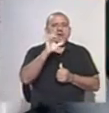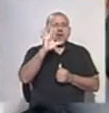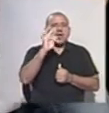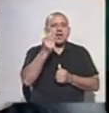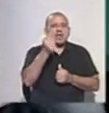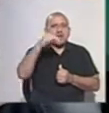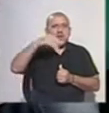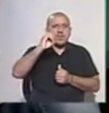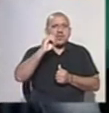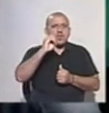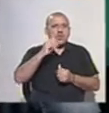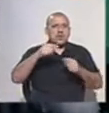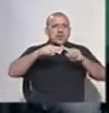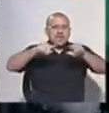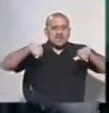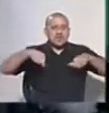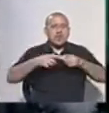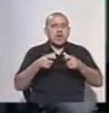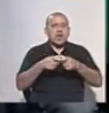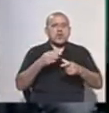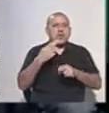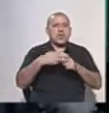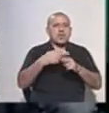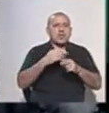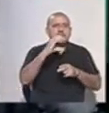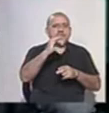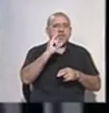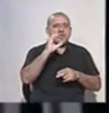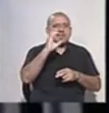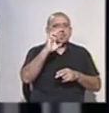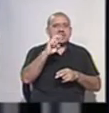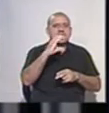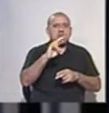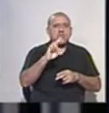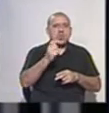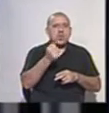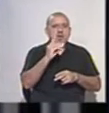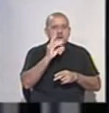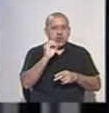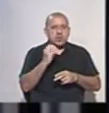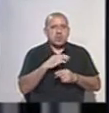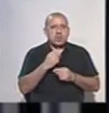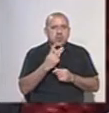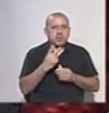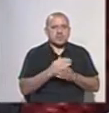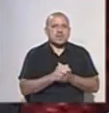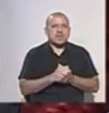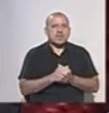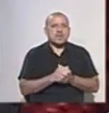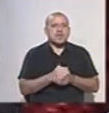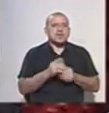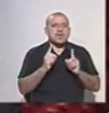Sí, Circulado. Y el Circulado vivo que tenía la versión de Black y White. Los dos, señor, sí. Los dos a morir. Y otro que nos mató fue el